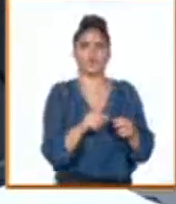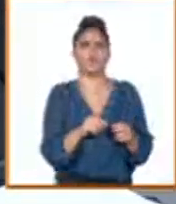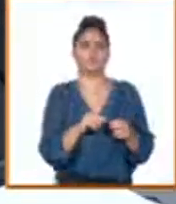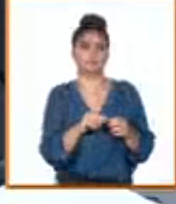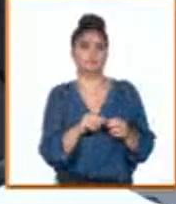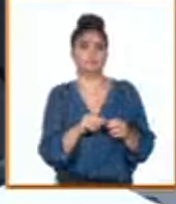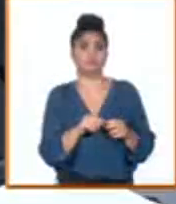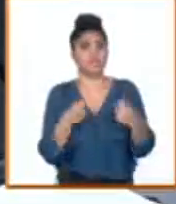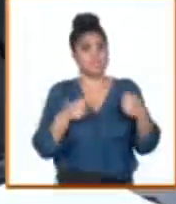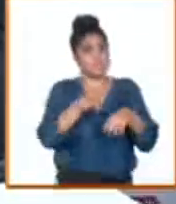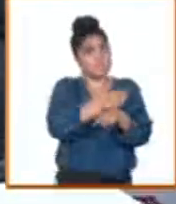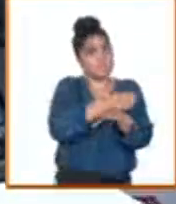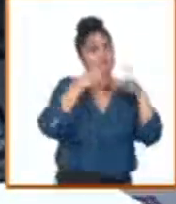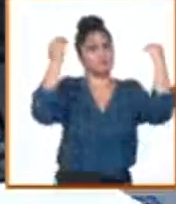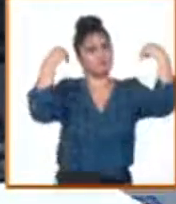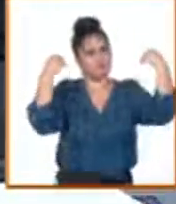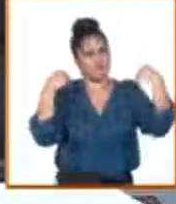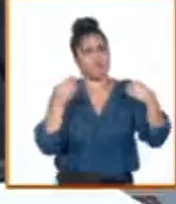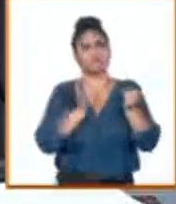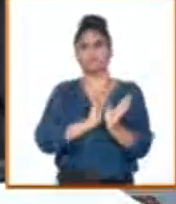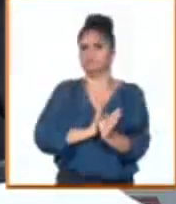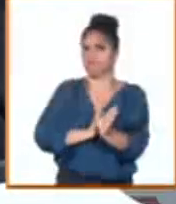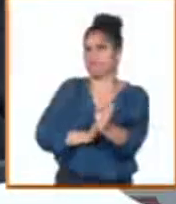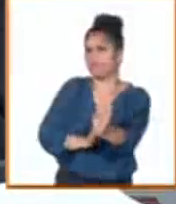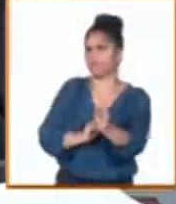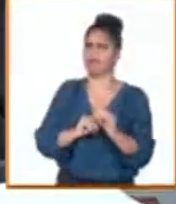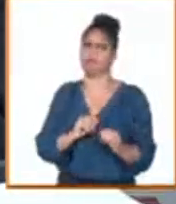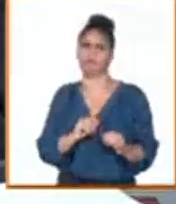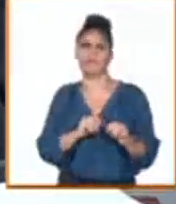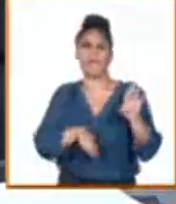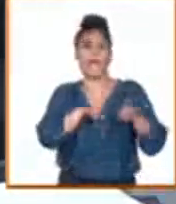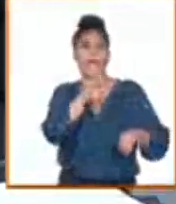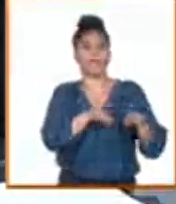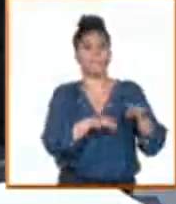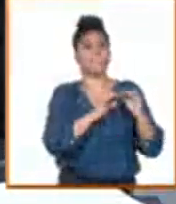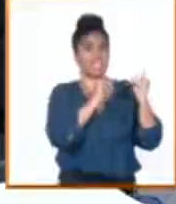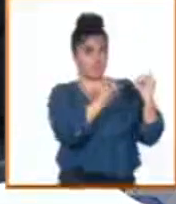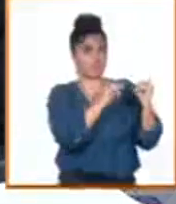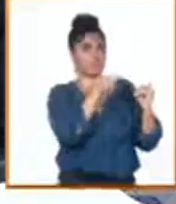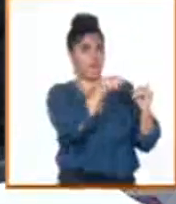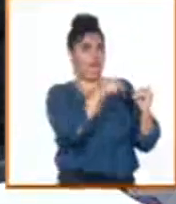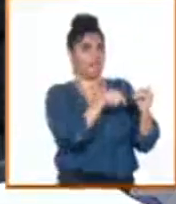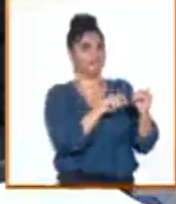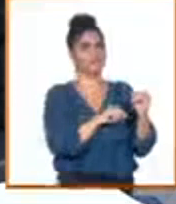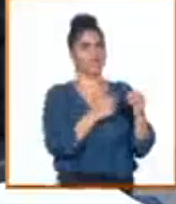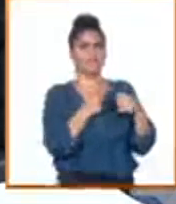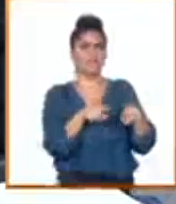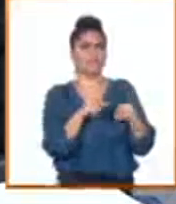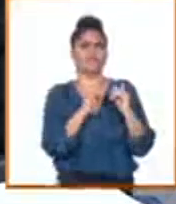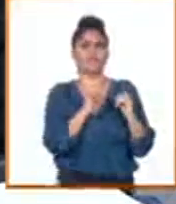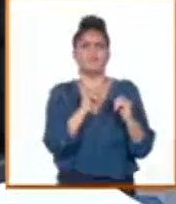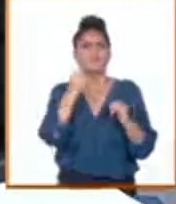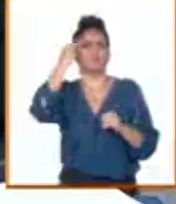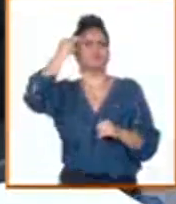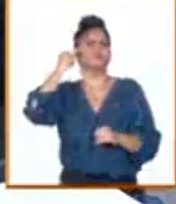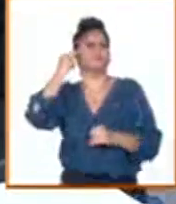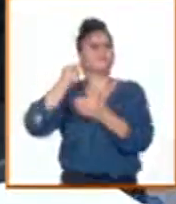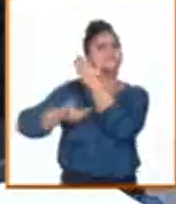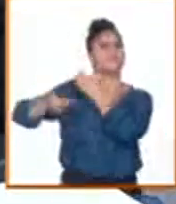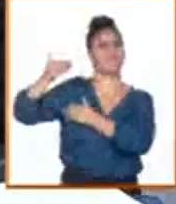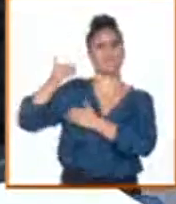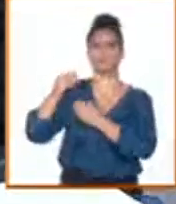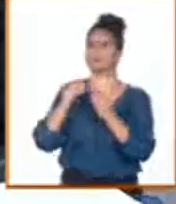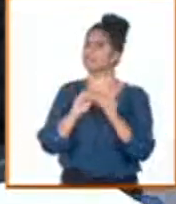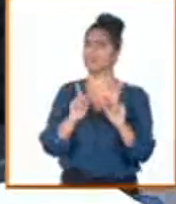rectores de la organización, que a veces apareció la información, pero aparecía a destiempo. Estamos viviendo en una época donde el ciclo de la información es